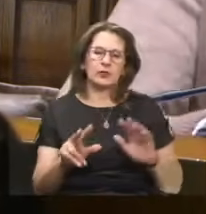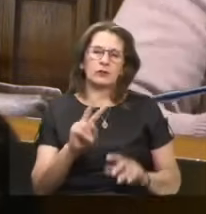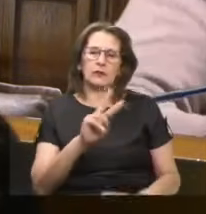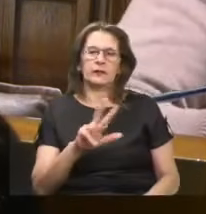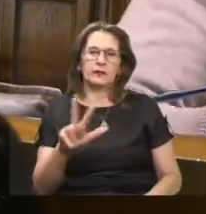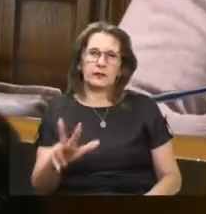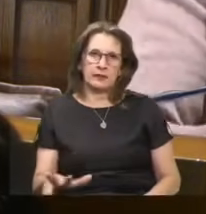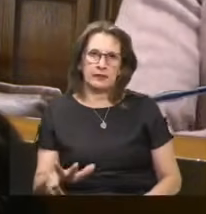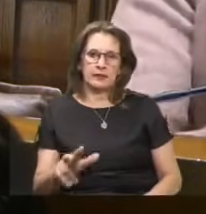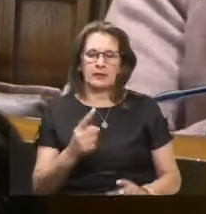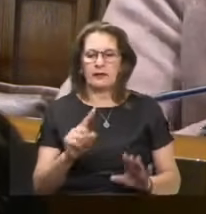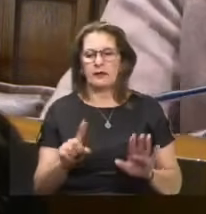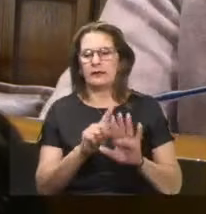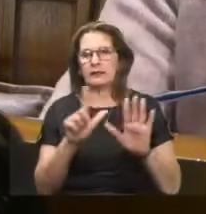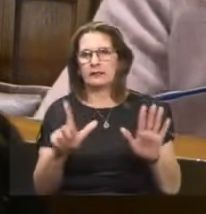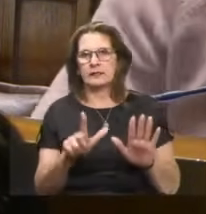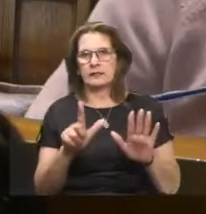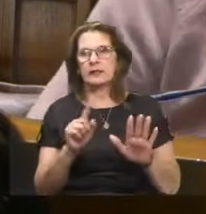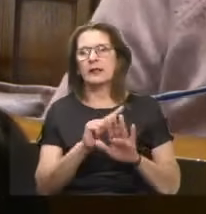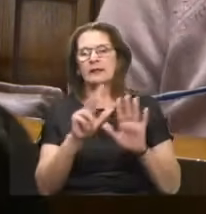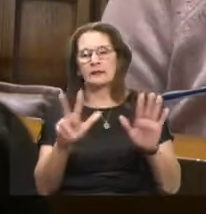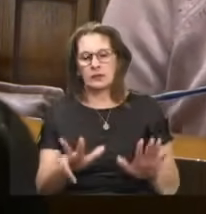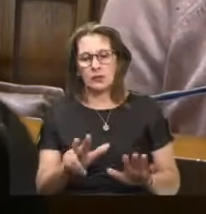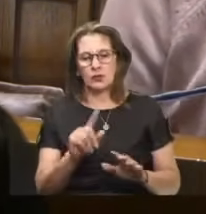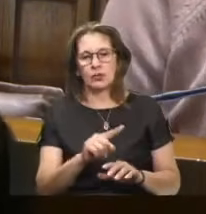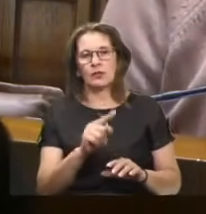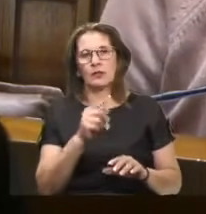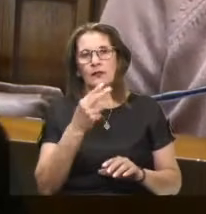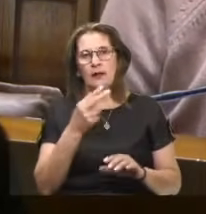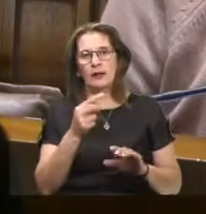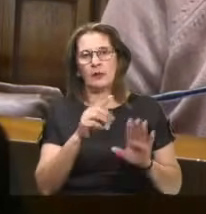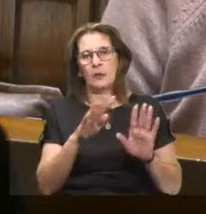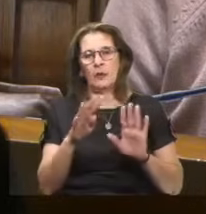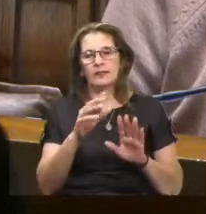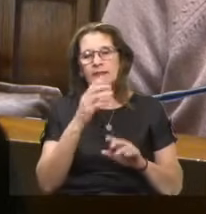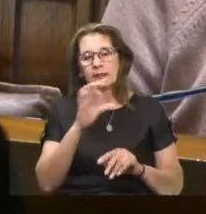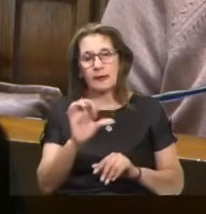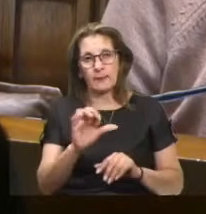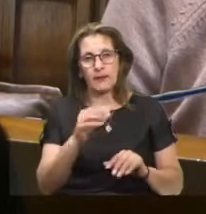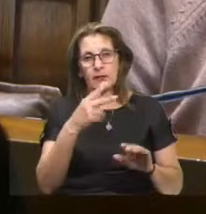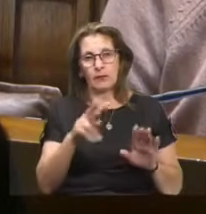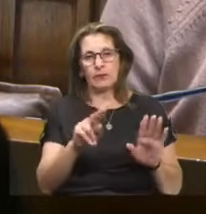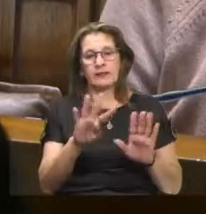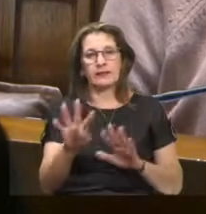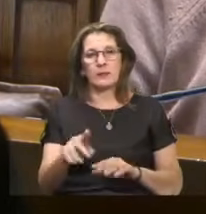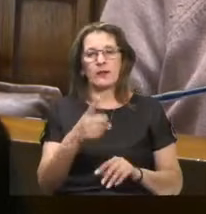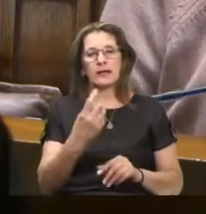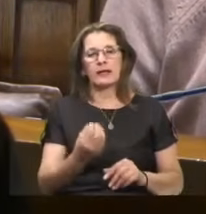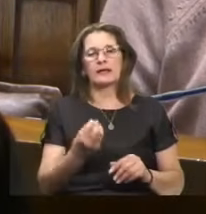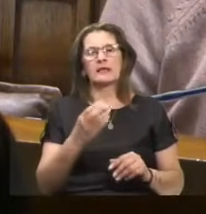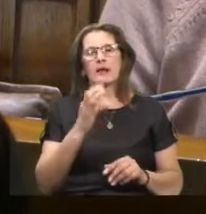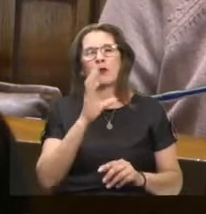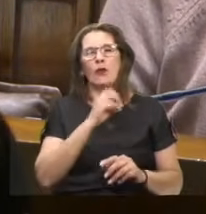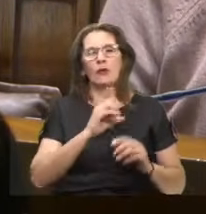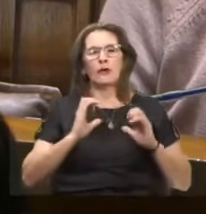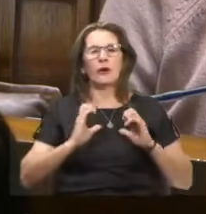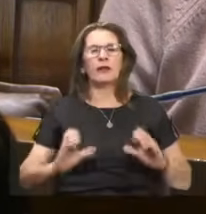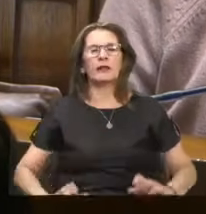19.823 del 18 del 9 del 2019, que es el Código de Ética en la Función